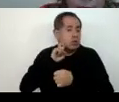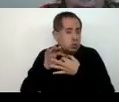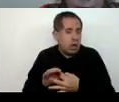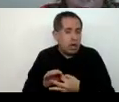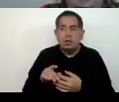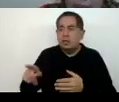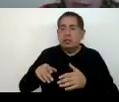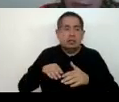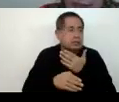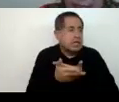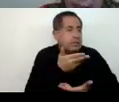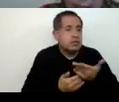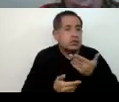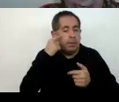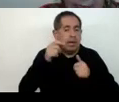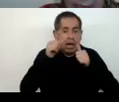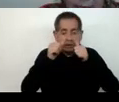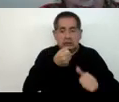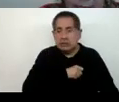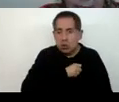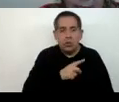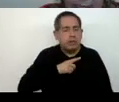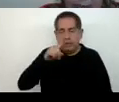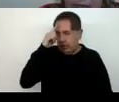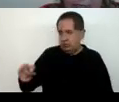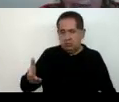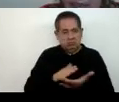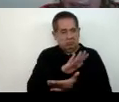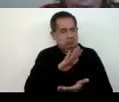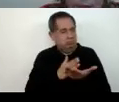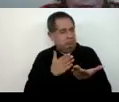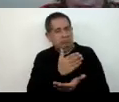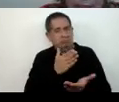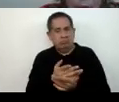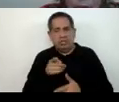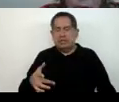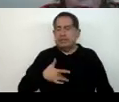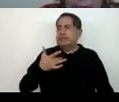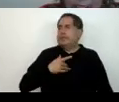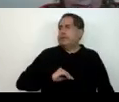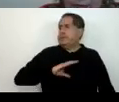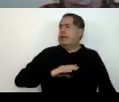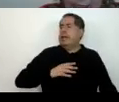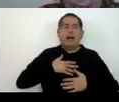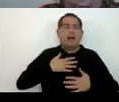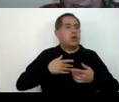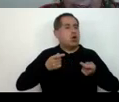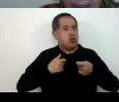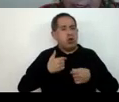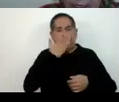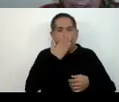servicios de salud deben ser accesibles para incrementar la sensación personal de control y